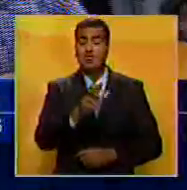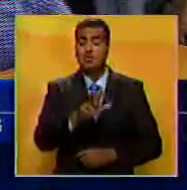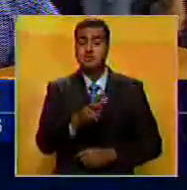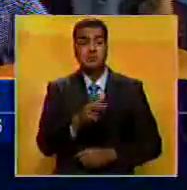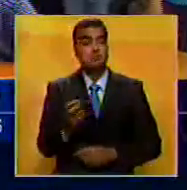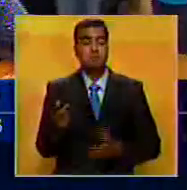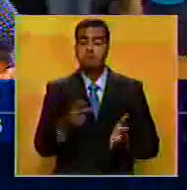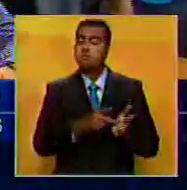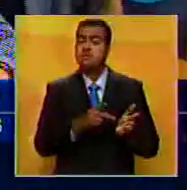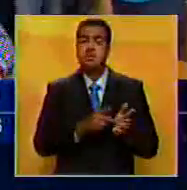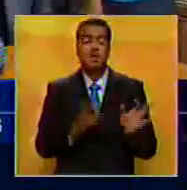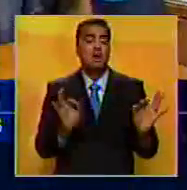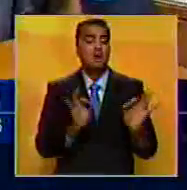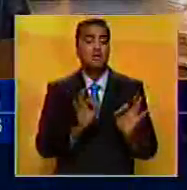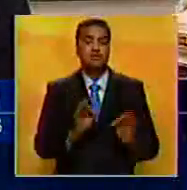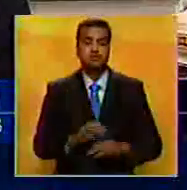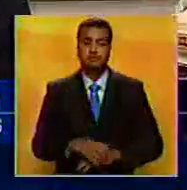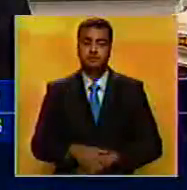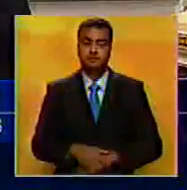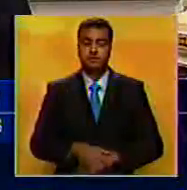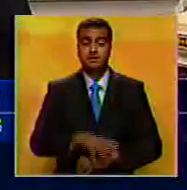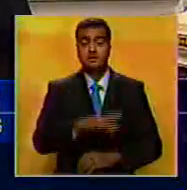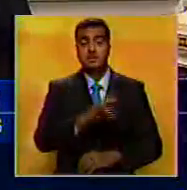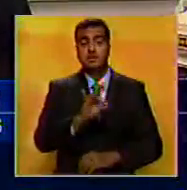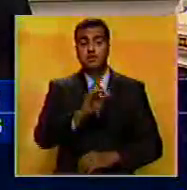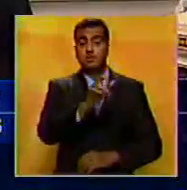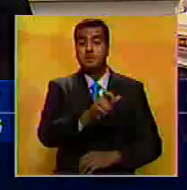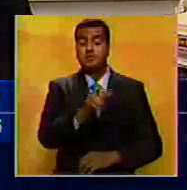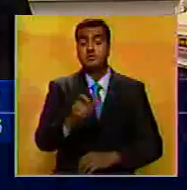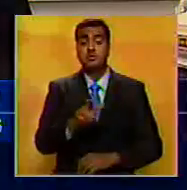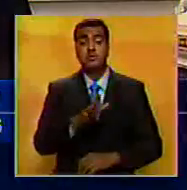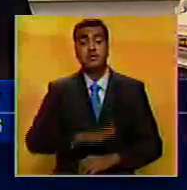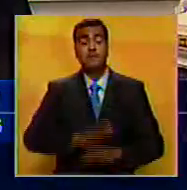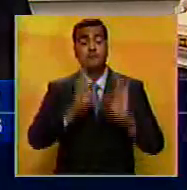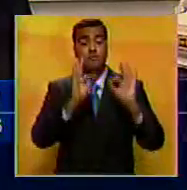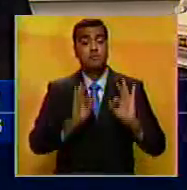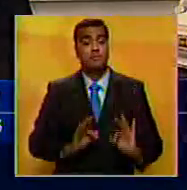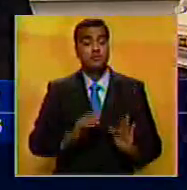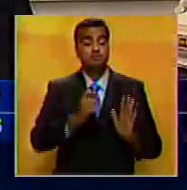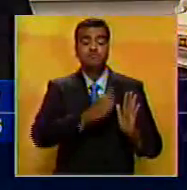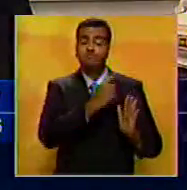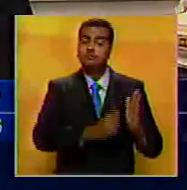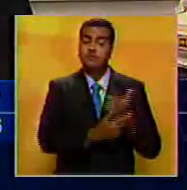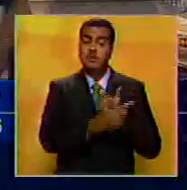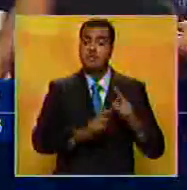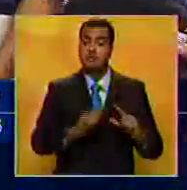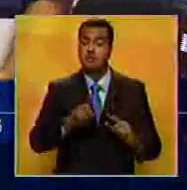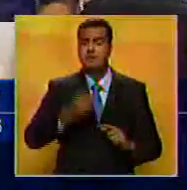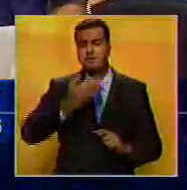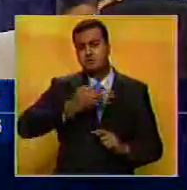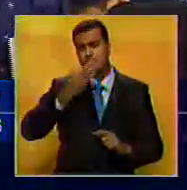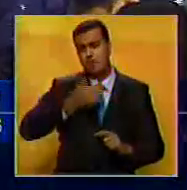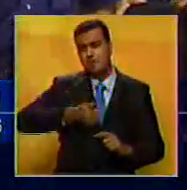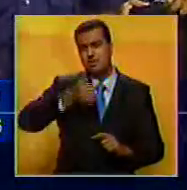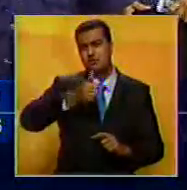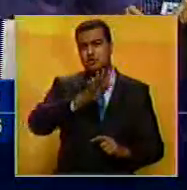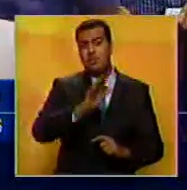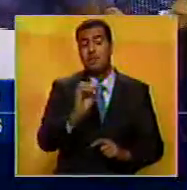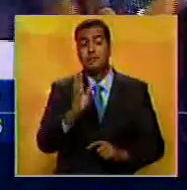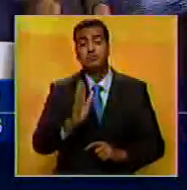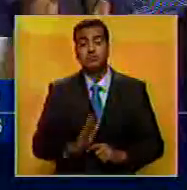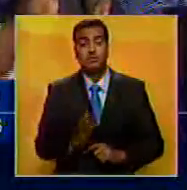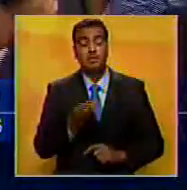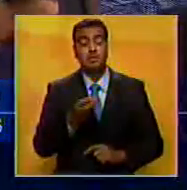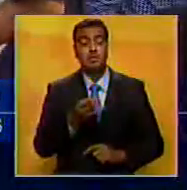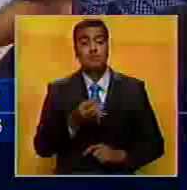sido presentadas ante tribunales y 78 personas están formalmente privadas de libertad. Aseguró que aumentó en un 50%